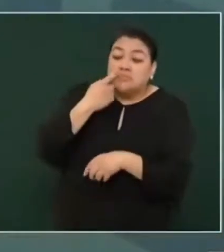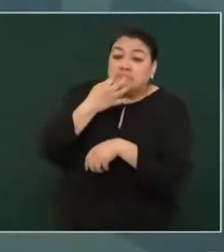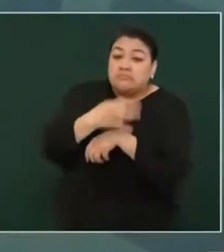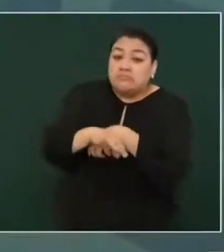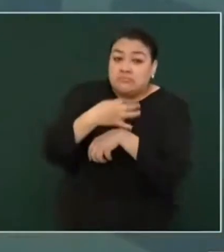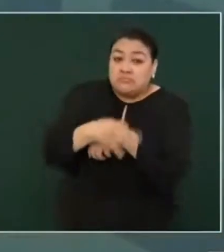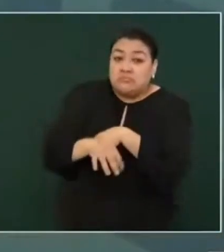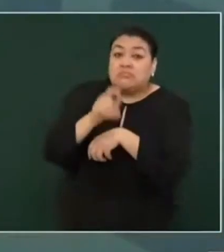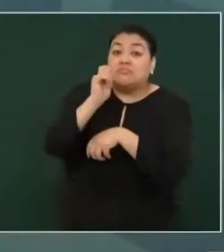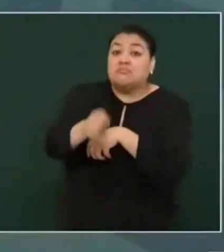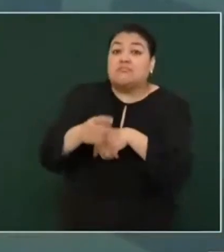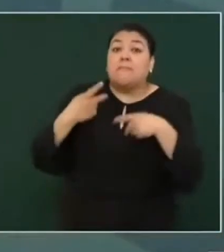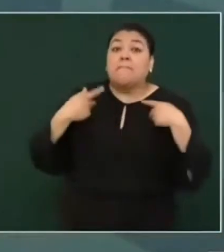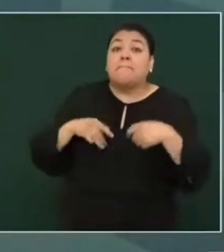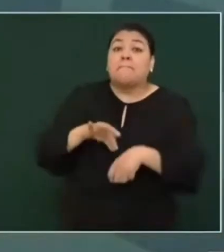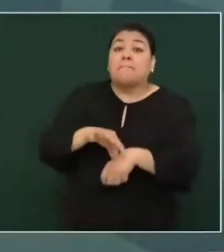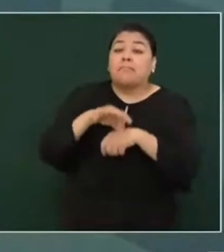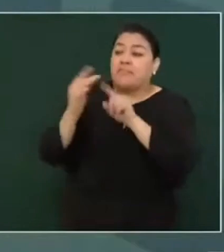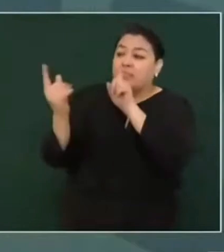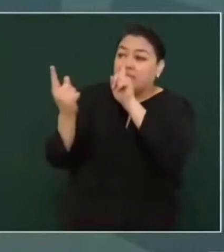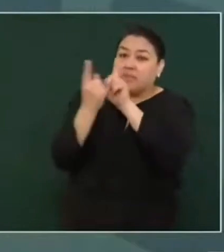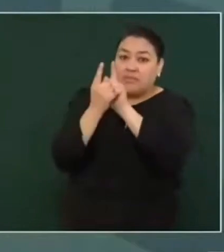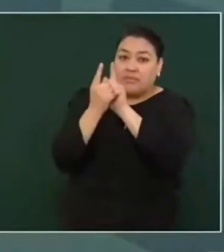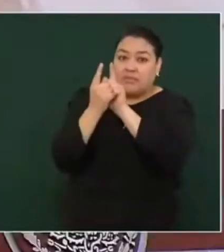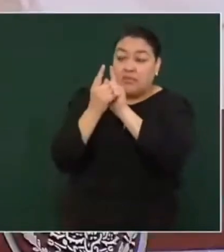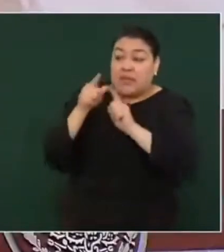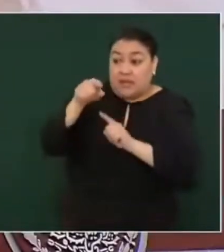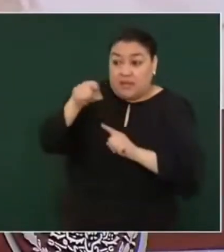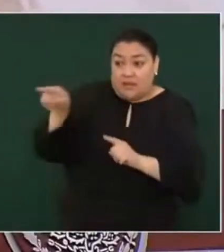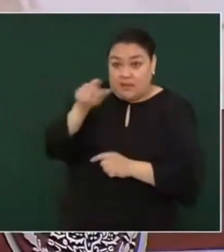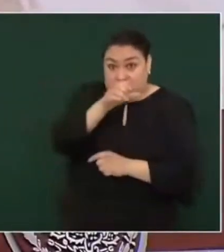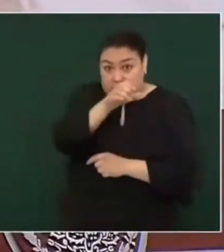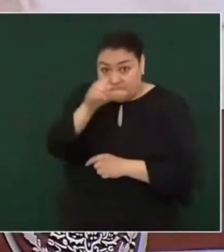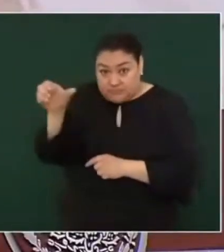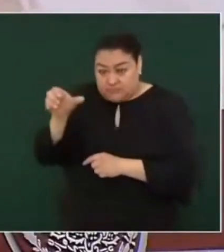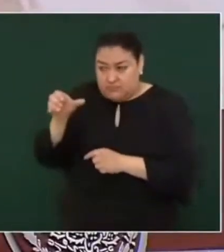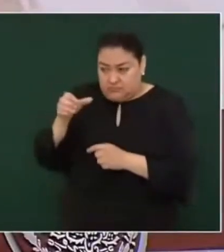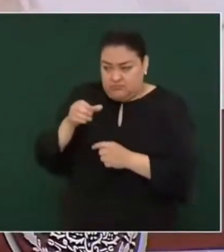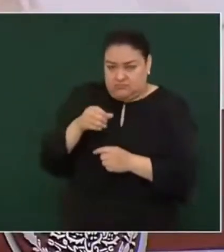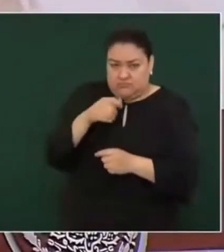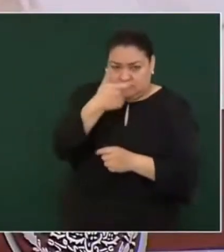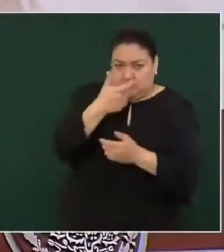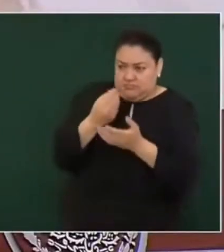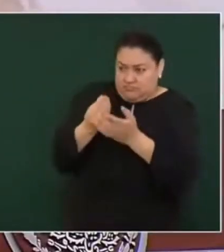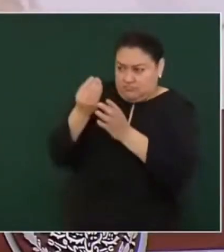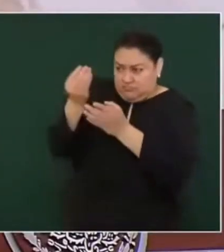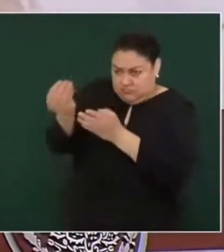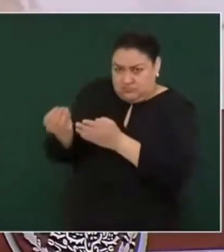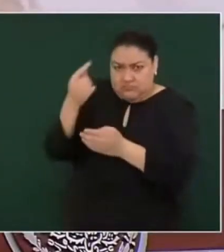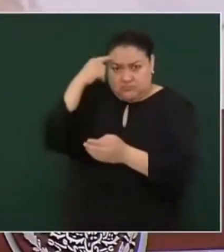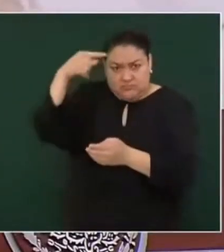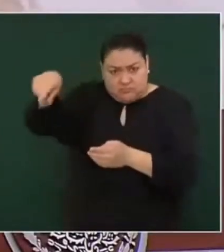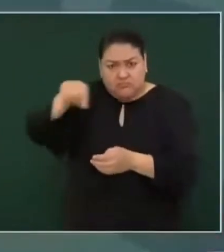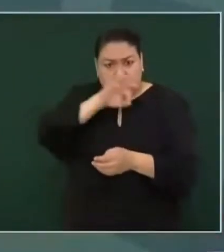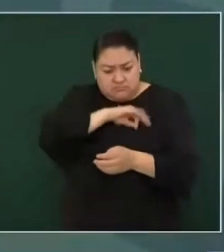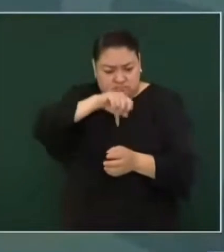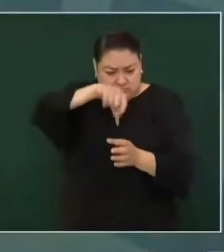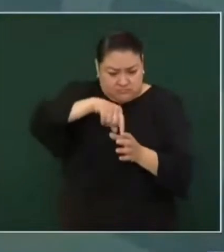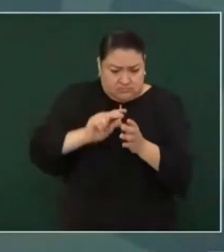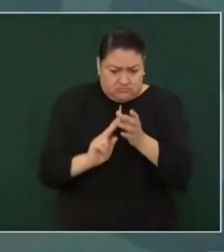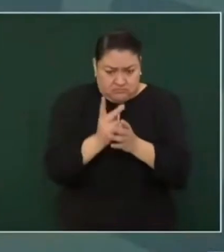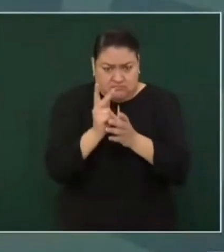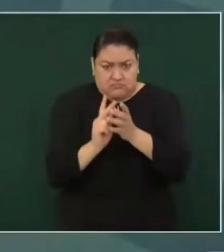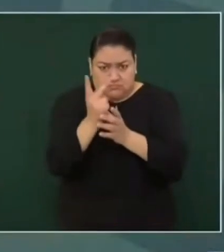manera directa se le apoya a los productores para que siembren, para que cultiven su tierra.